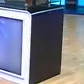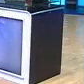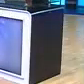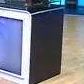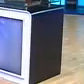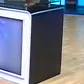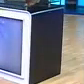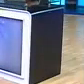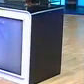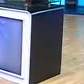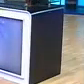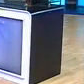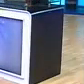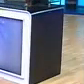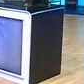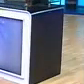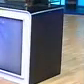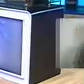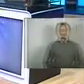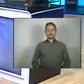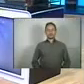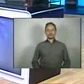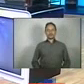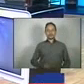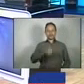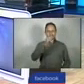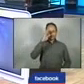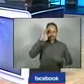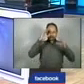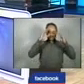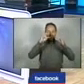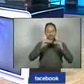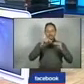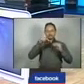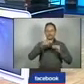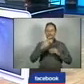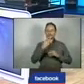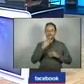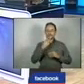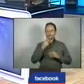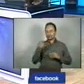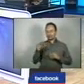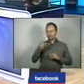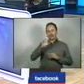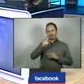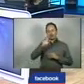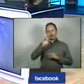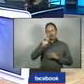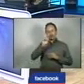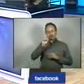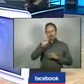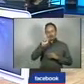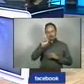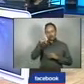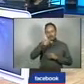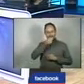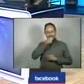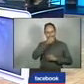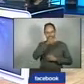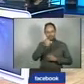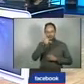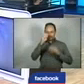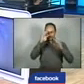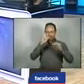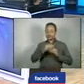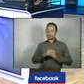Muy buenas noches, viernes 10 de diciembre, estos noticieros hechos en misión estelar junto con Roxana Webb, llevándole la información a esta hora. Buenas noches